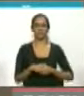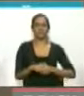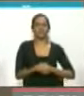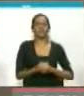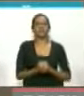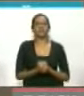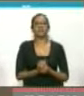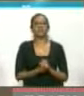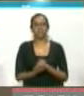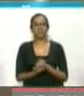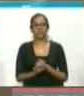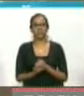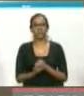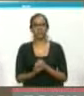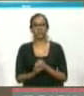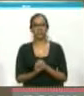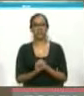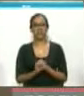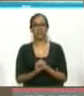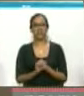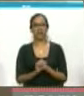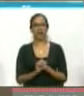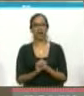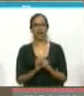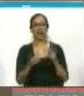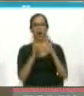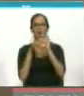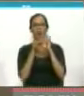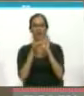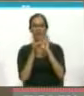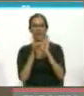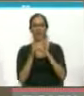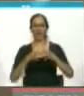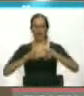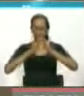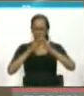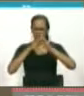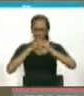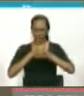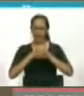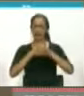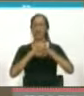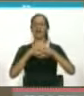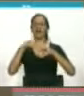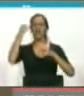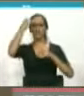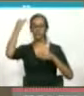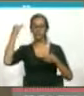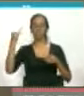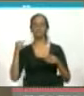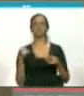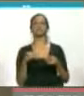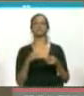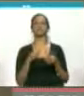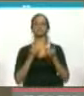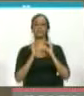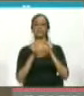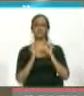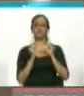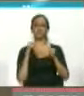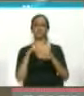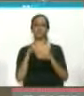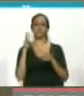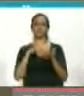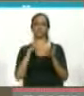una tal y correa que está más o menos y sólidos en lo ideológico y la moral elecciones